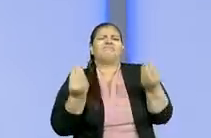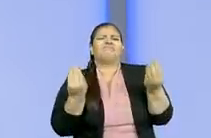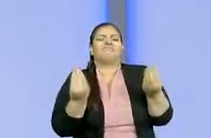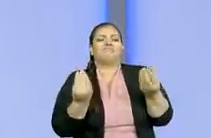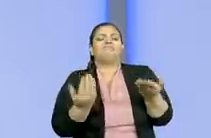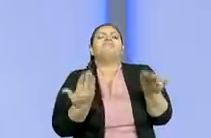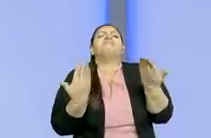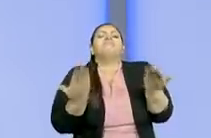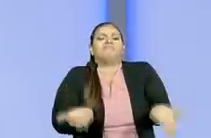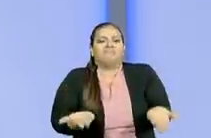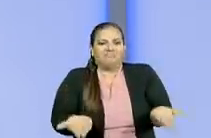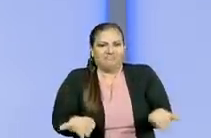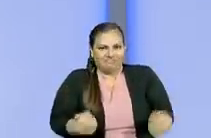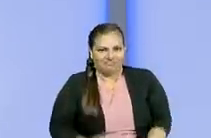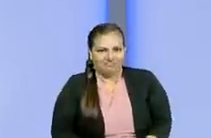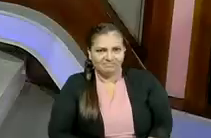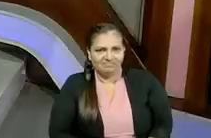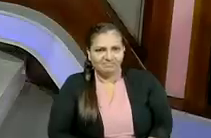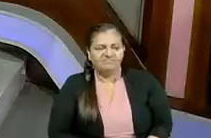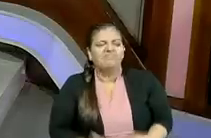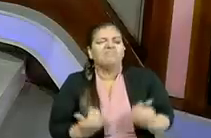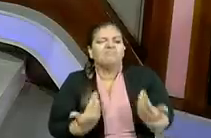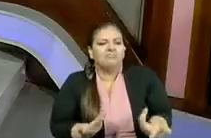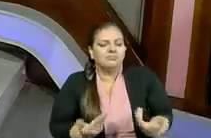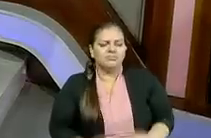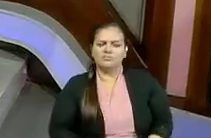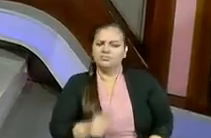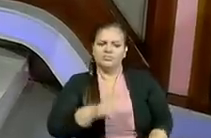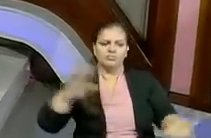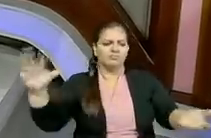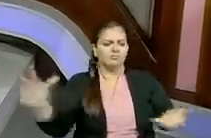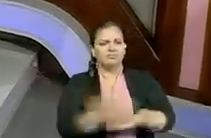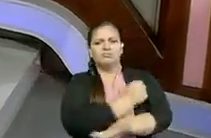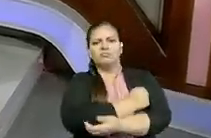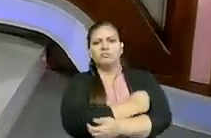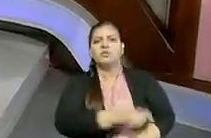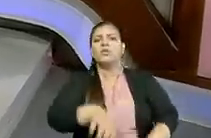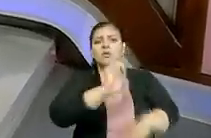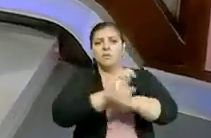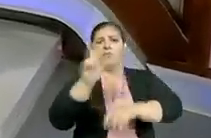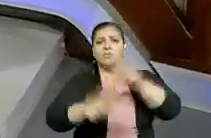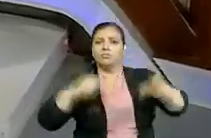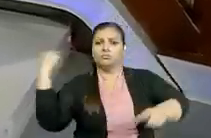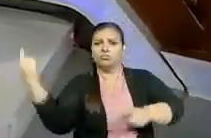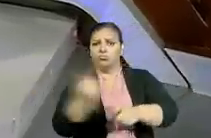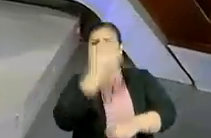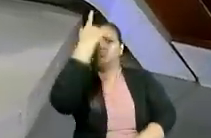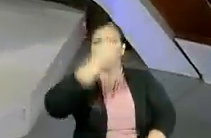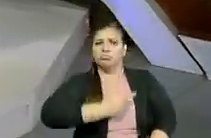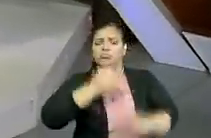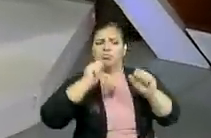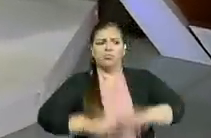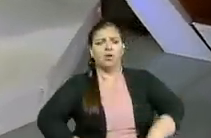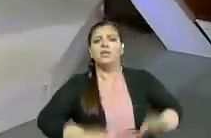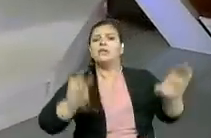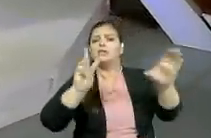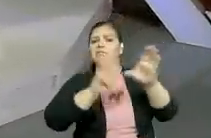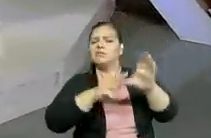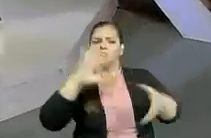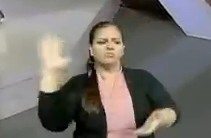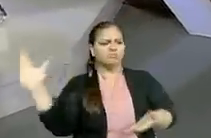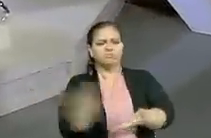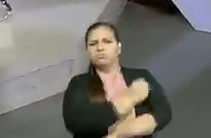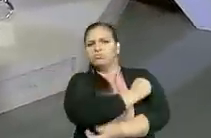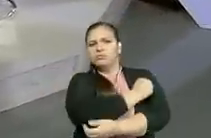ahora ratificar sus actuaciones o, en este caso, su eliminación. Y dentro de ese contexto también hay voces que dicen, ¿por qué no ir a